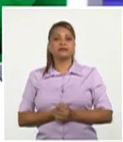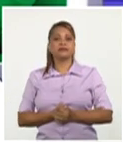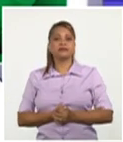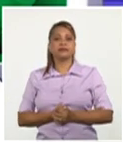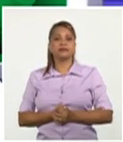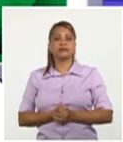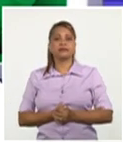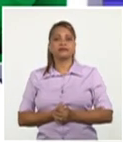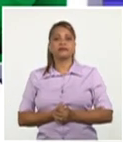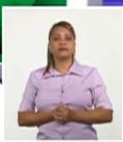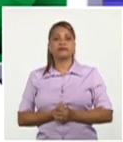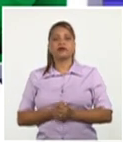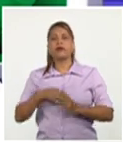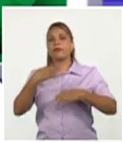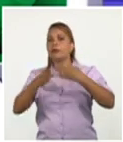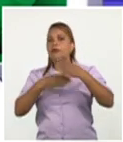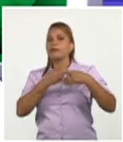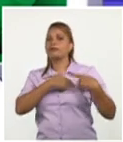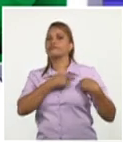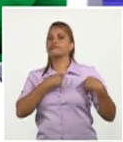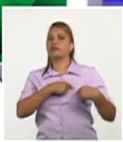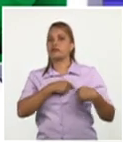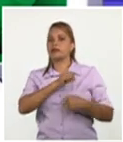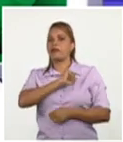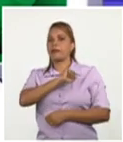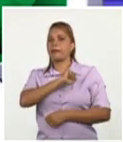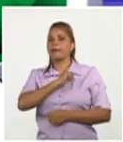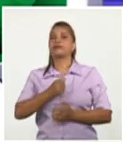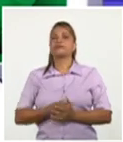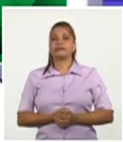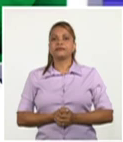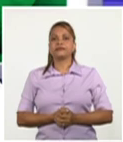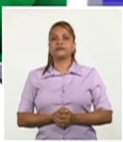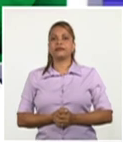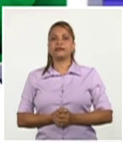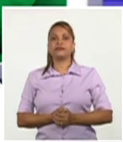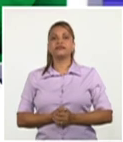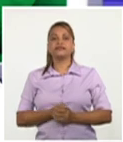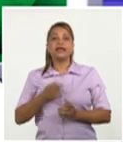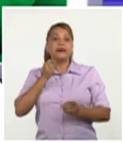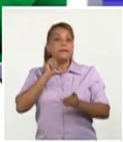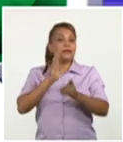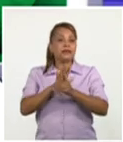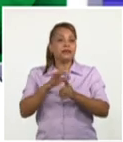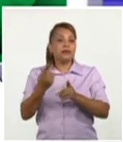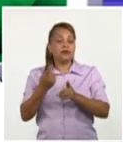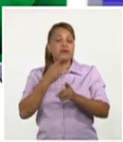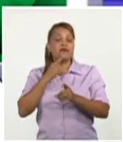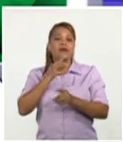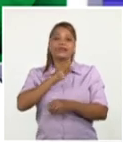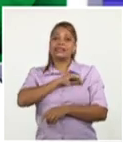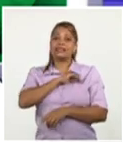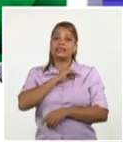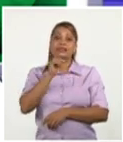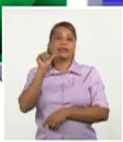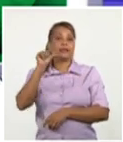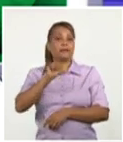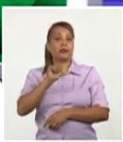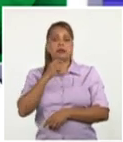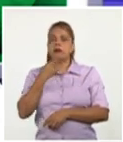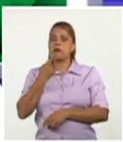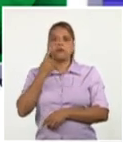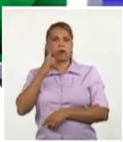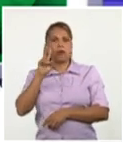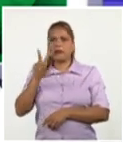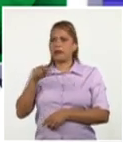tener una cardiopatía isquémica. Esta paciente, inicialmente asintomática, se detecta por una pesquisa